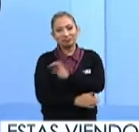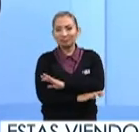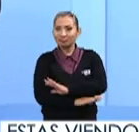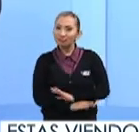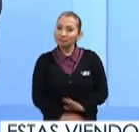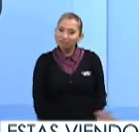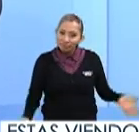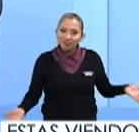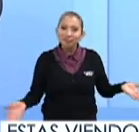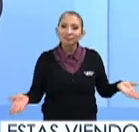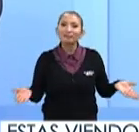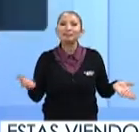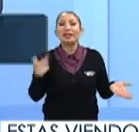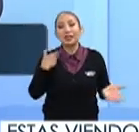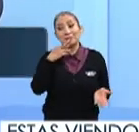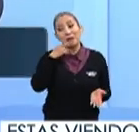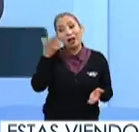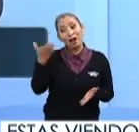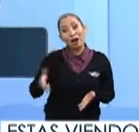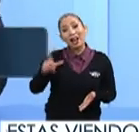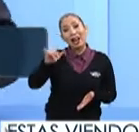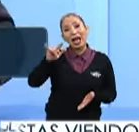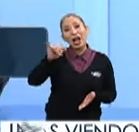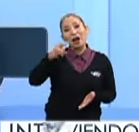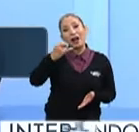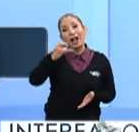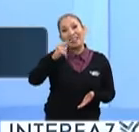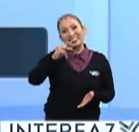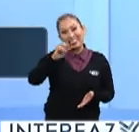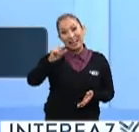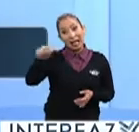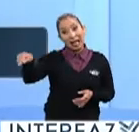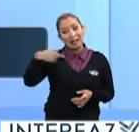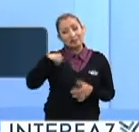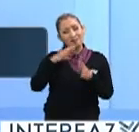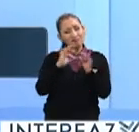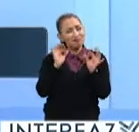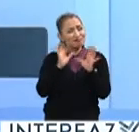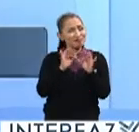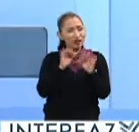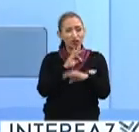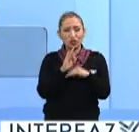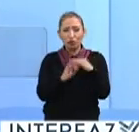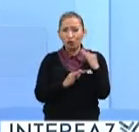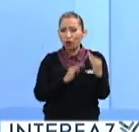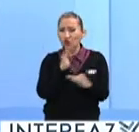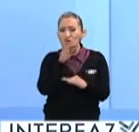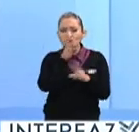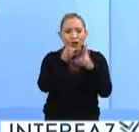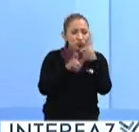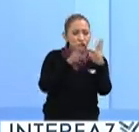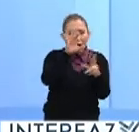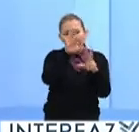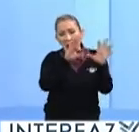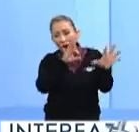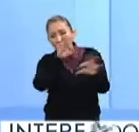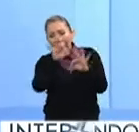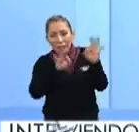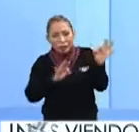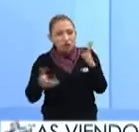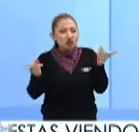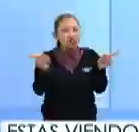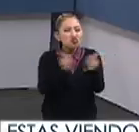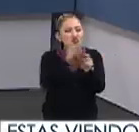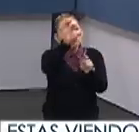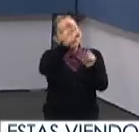fin y quién mejor que Lalo Gaitán, quien nos tiene toda esta pues resultados, el